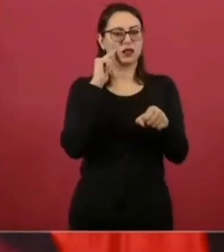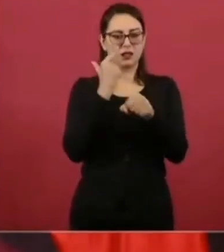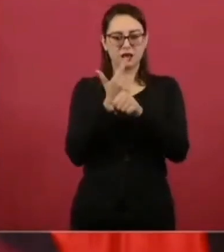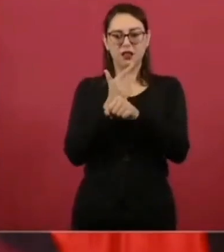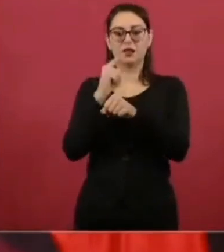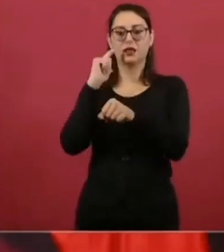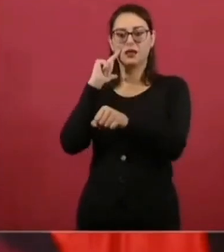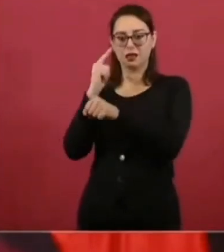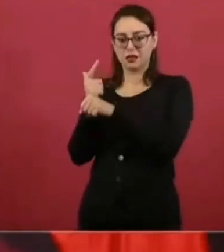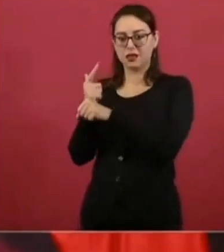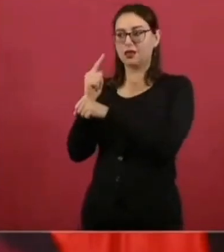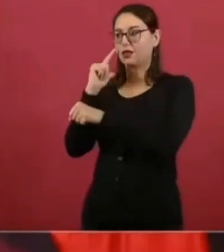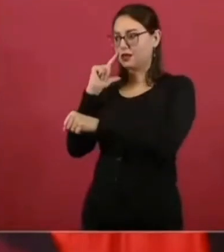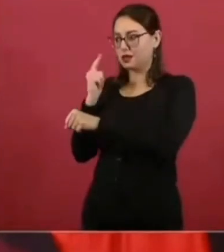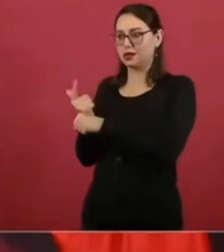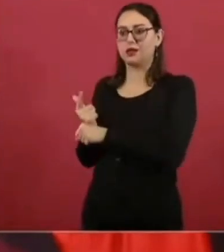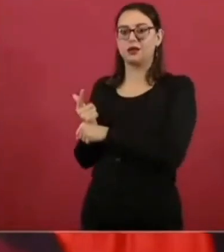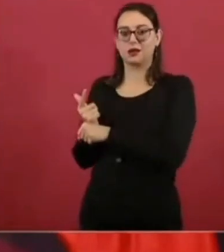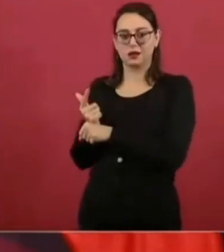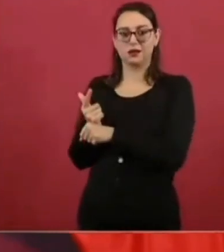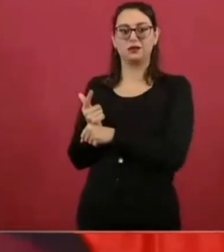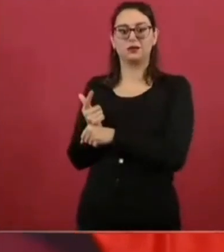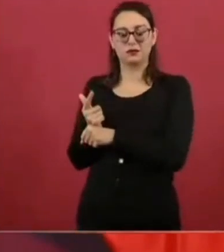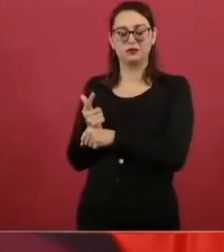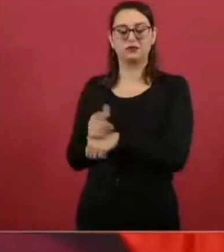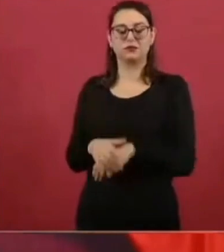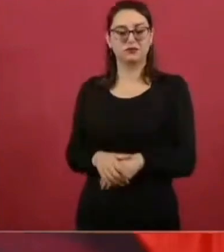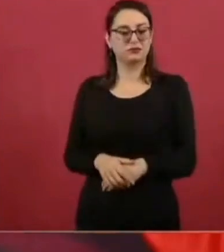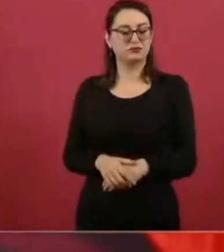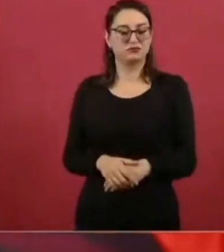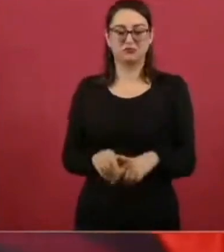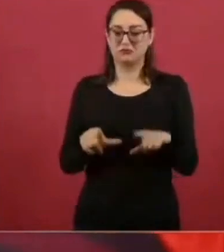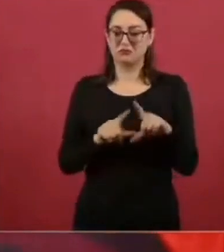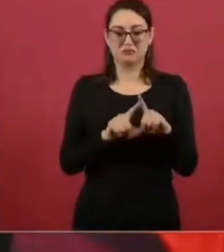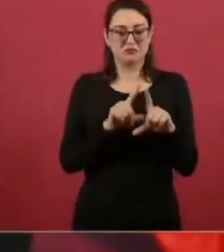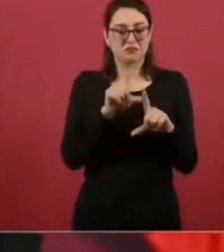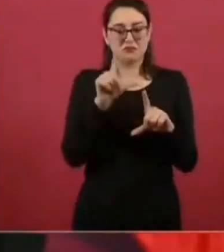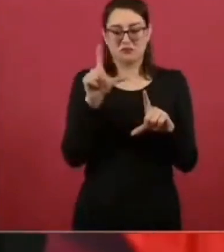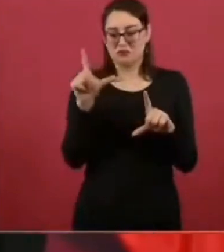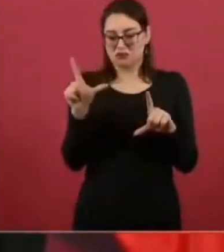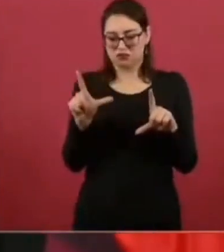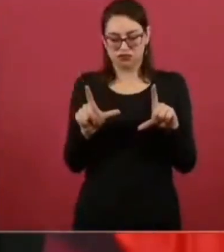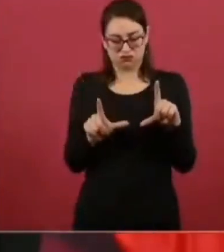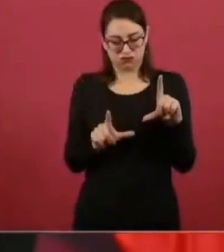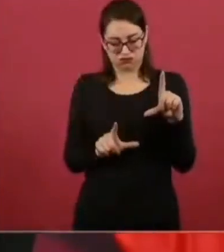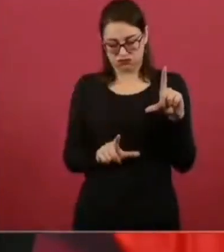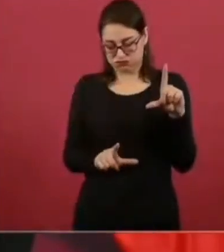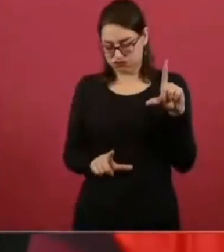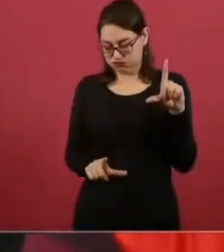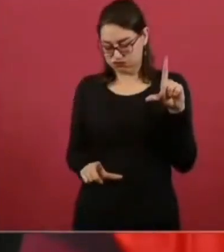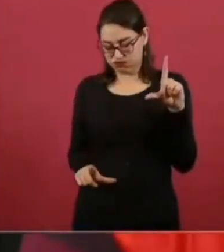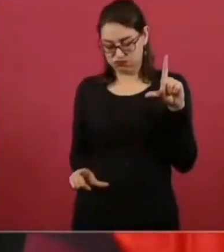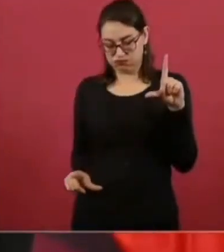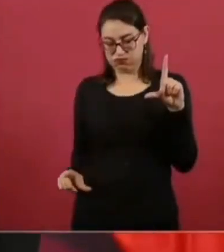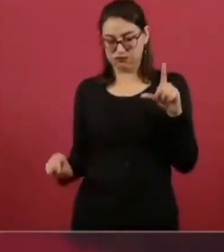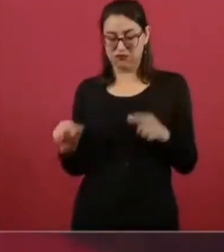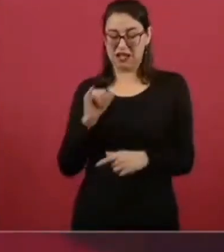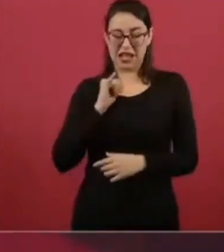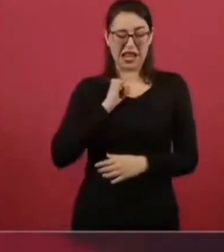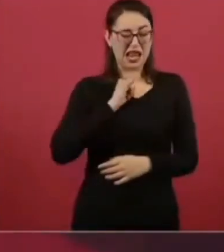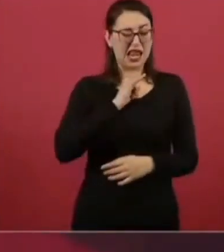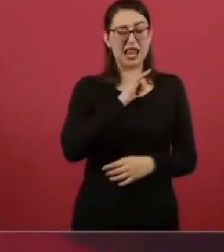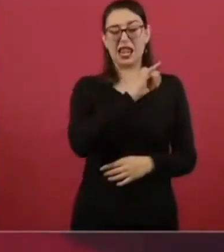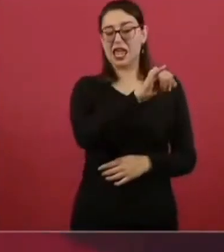Y nos encontrábamos gente en todo el país, hasta en los lugares más